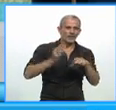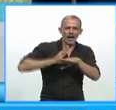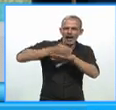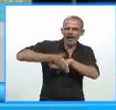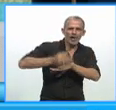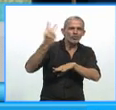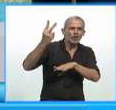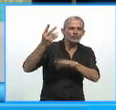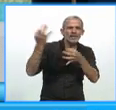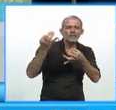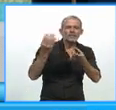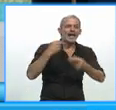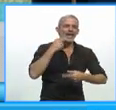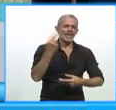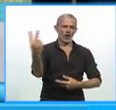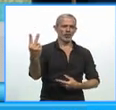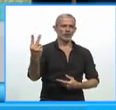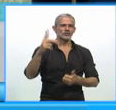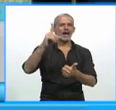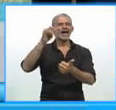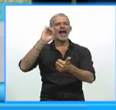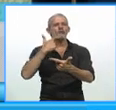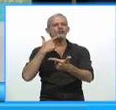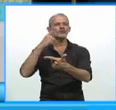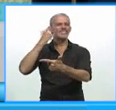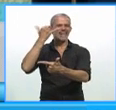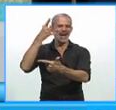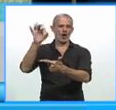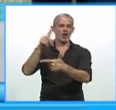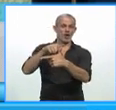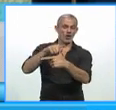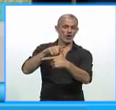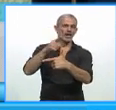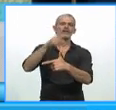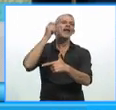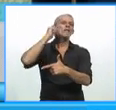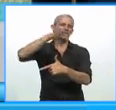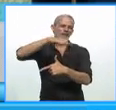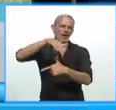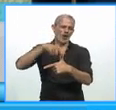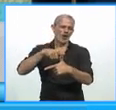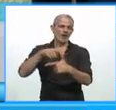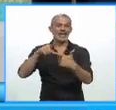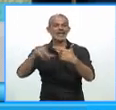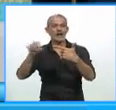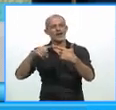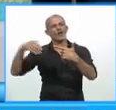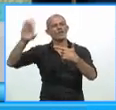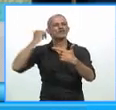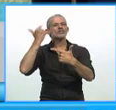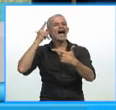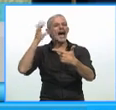dos tripulantes muy especiales, sus hijos Klaus y Yago. Klaus, el menor de los Lange, y su hermano mayor